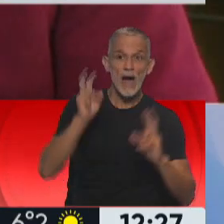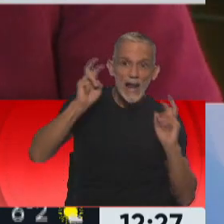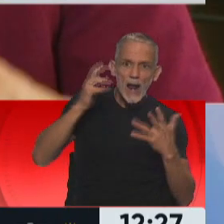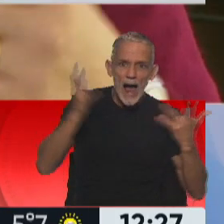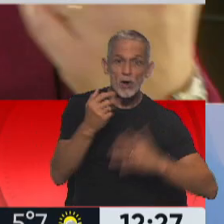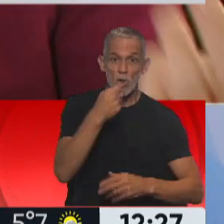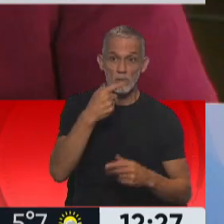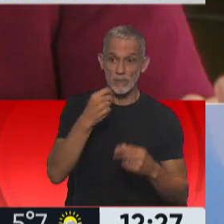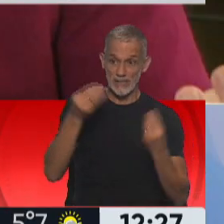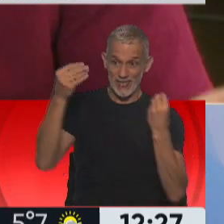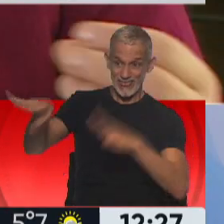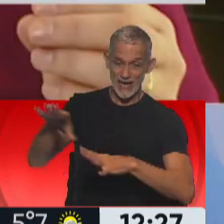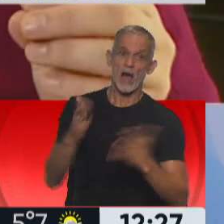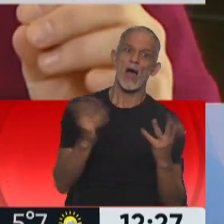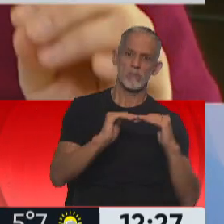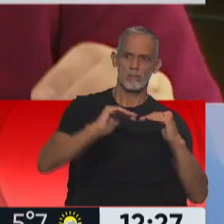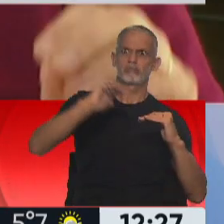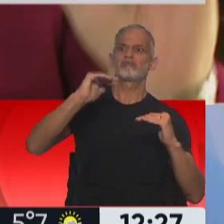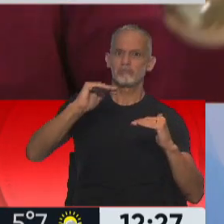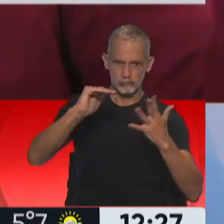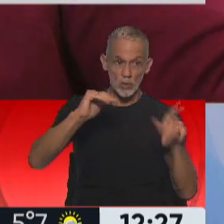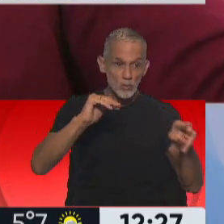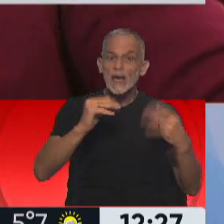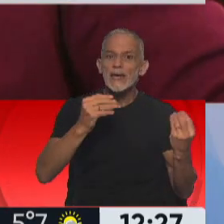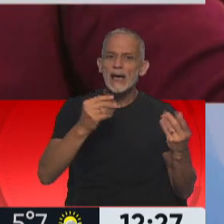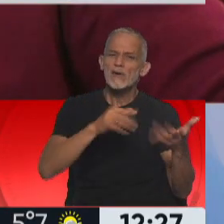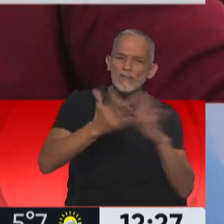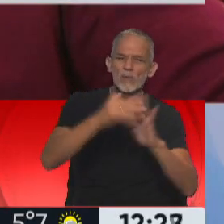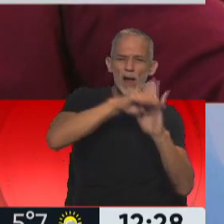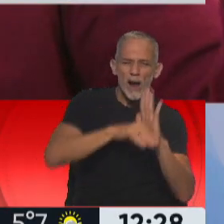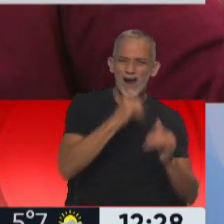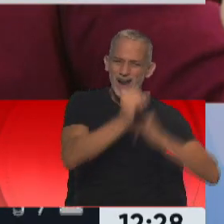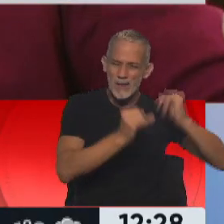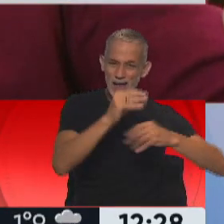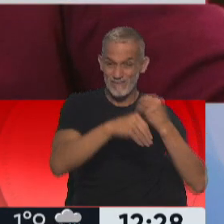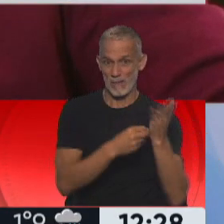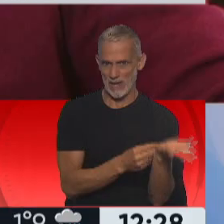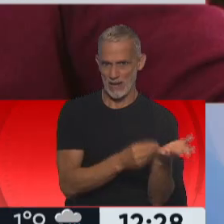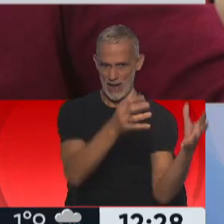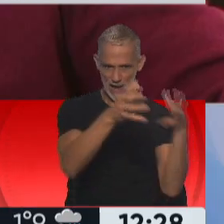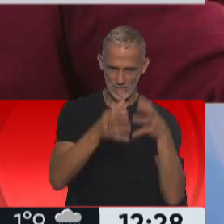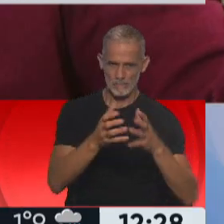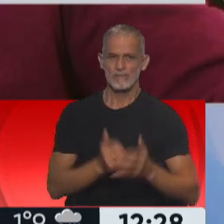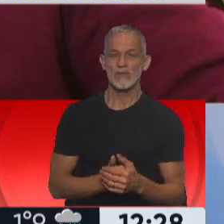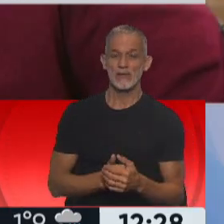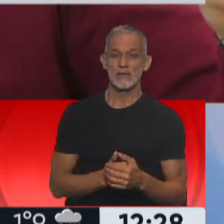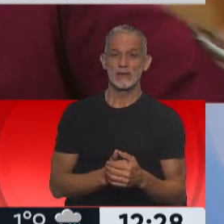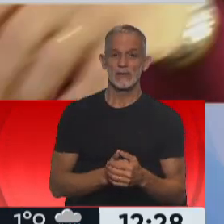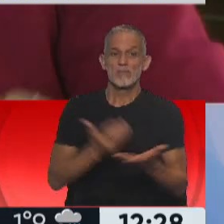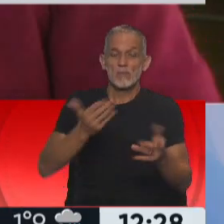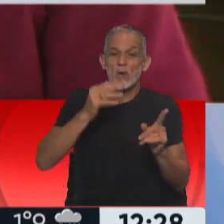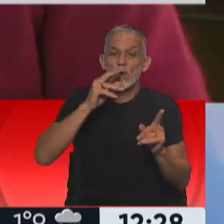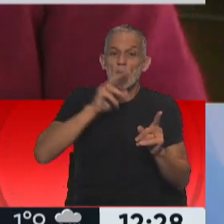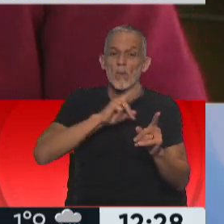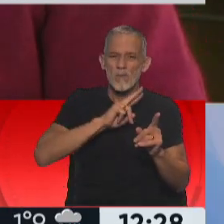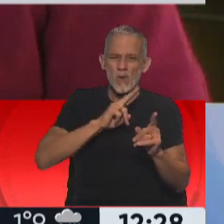la medicación puede pasar esto. Y ante esa situación ustedes tienen que actuar de esta manera. Ahí Bueno, vuelve a tallar esta la ley mujer de de salud Villa